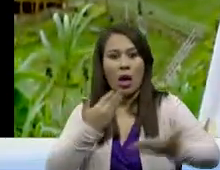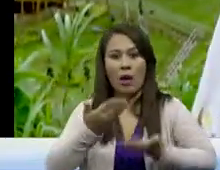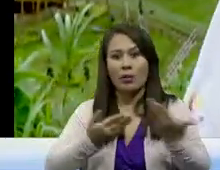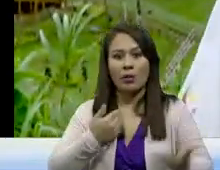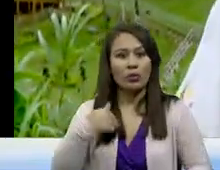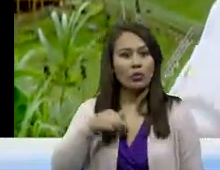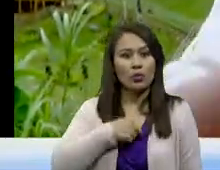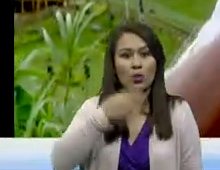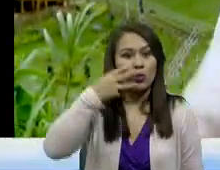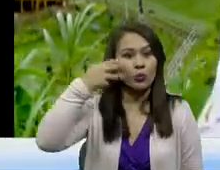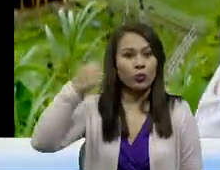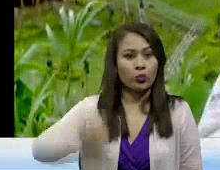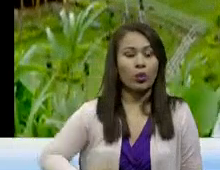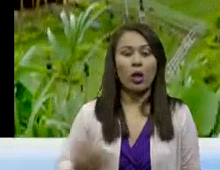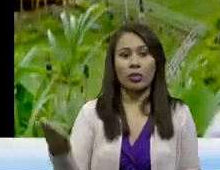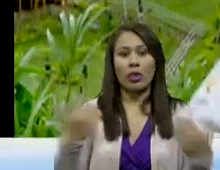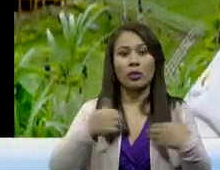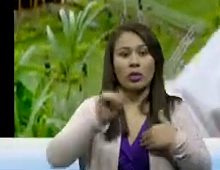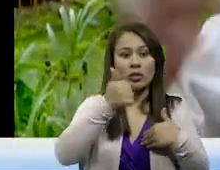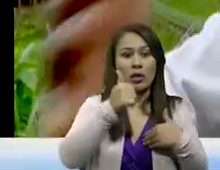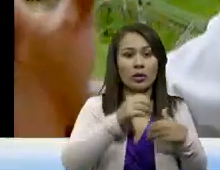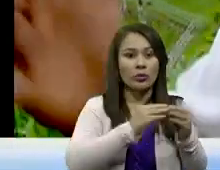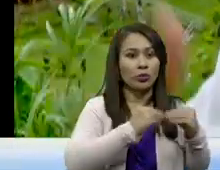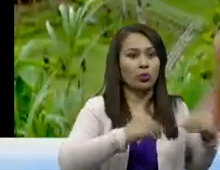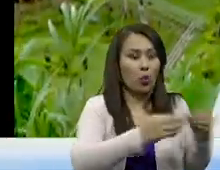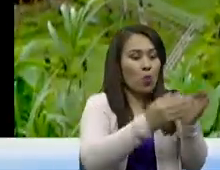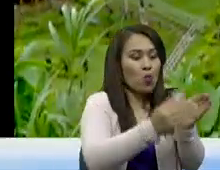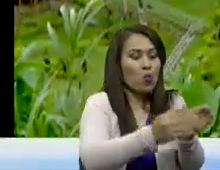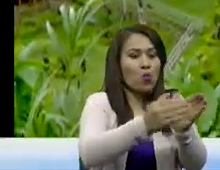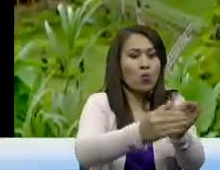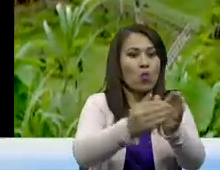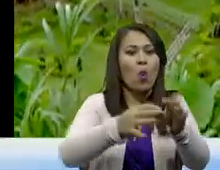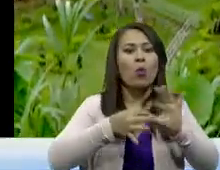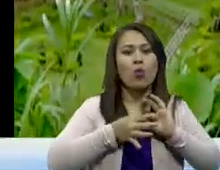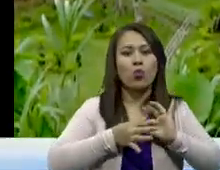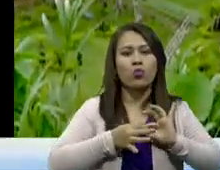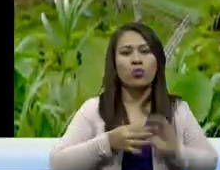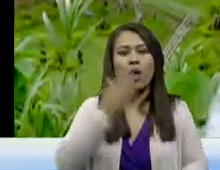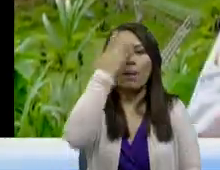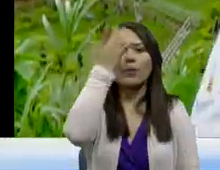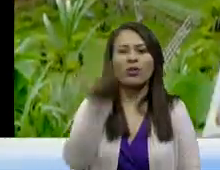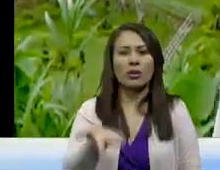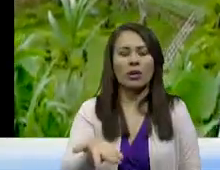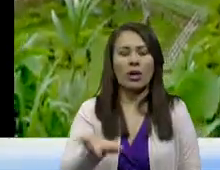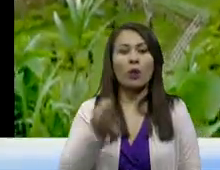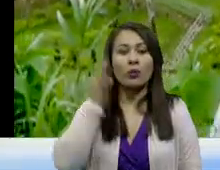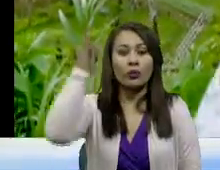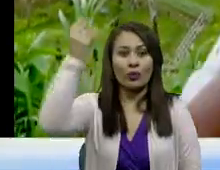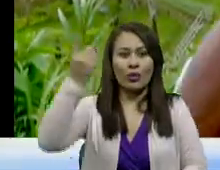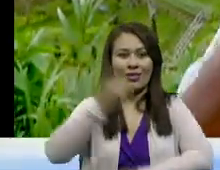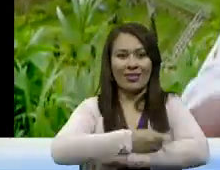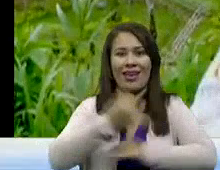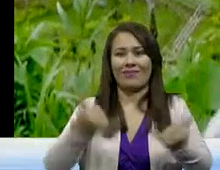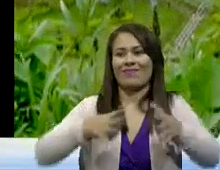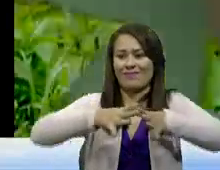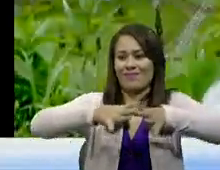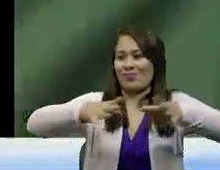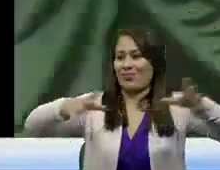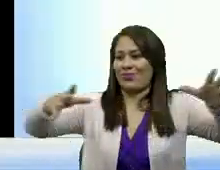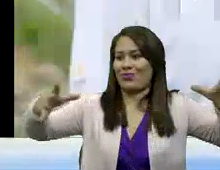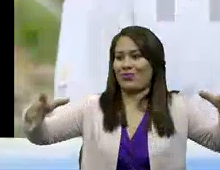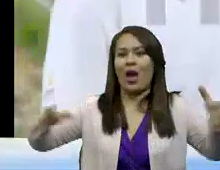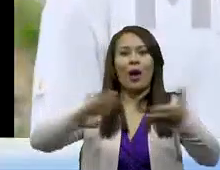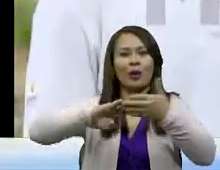Shuar, denos 10 hectáreas así, pero juntos. ¿Cuál era la finalidad de él para algún día formar lo que hoy vivimos en